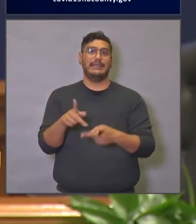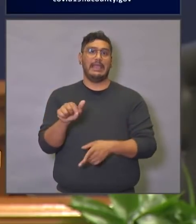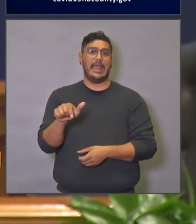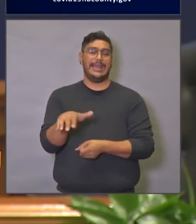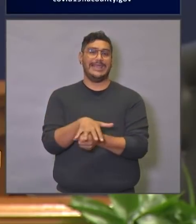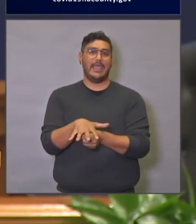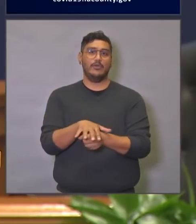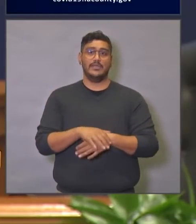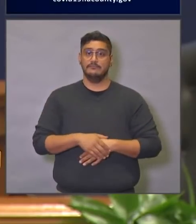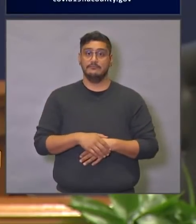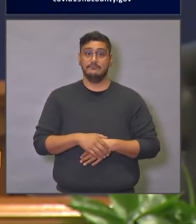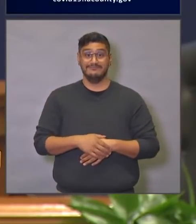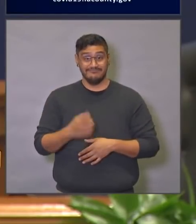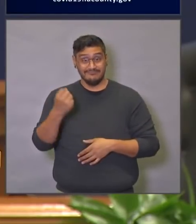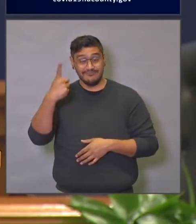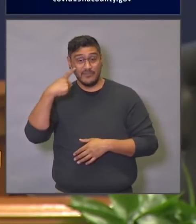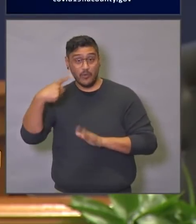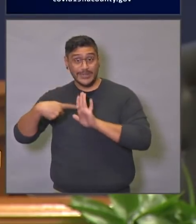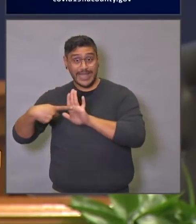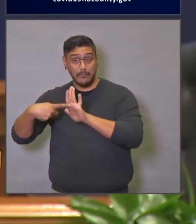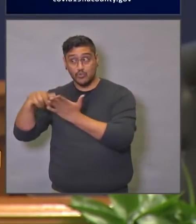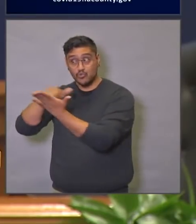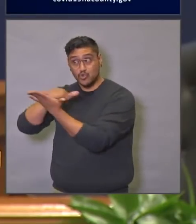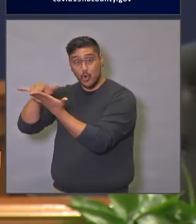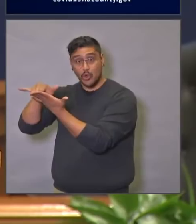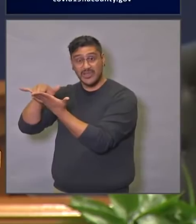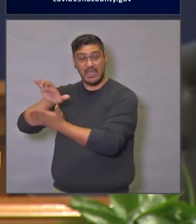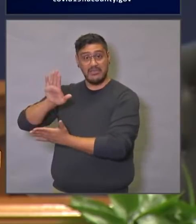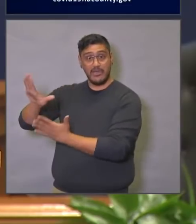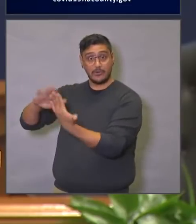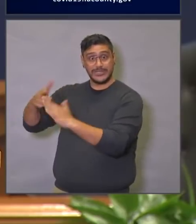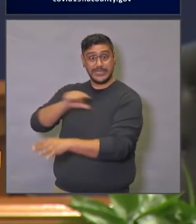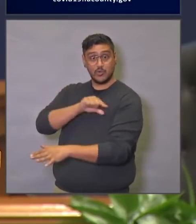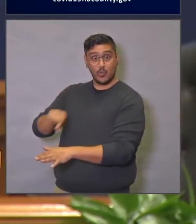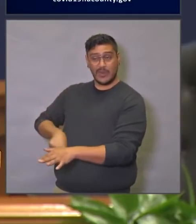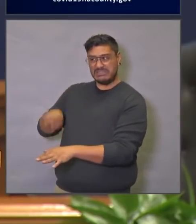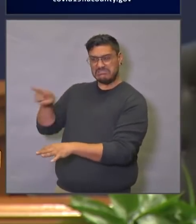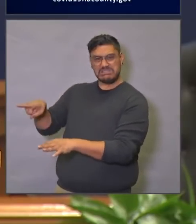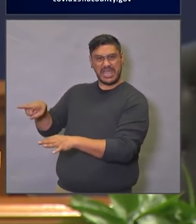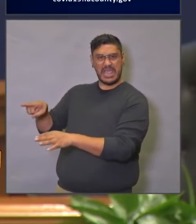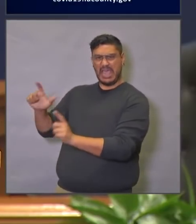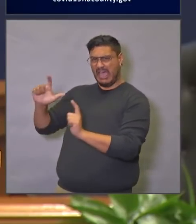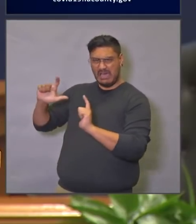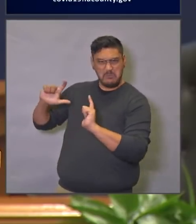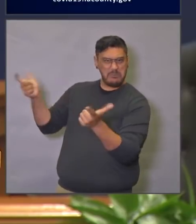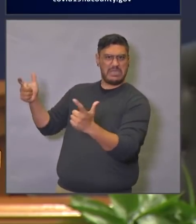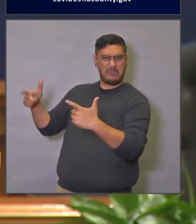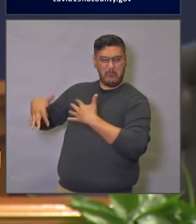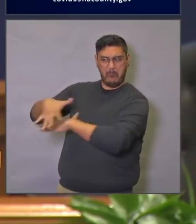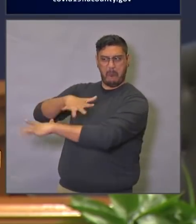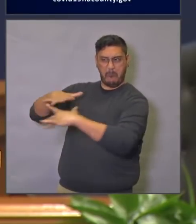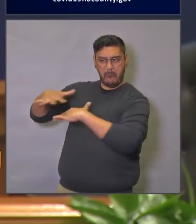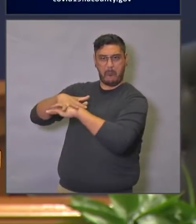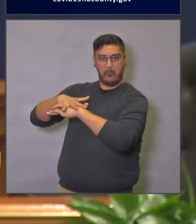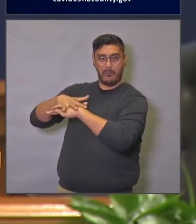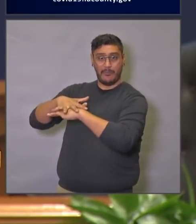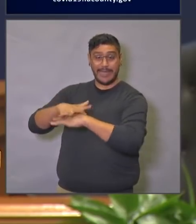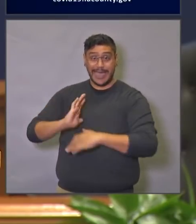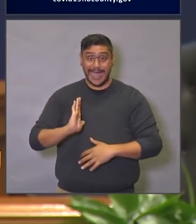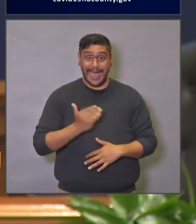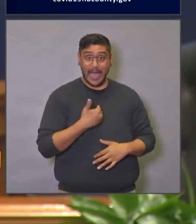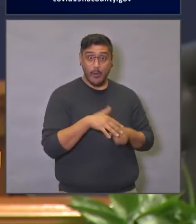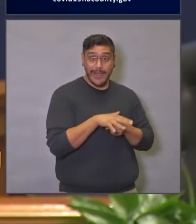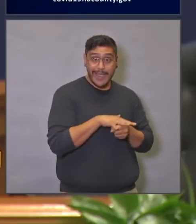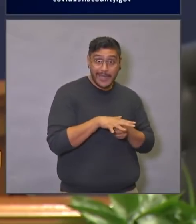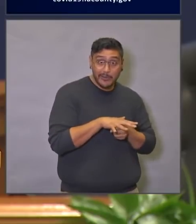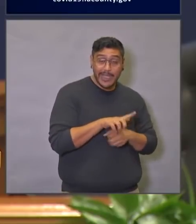como Queens fue el epicentro de Nueva York, el este de Los Ángeles y partes del sureste de Los Ángeles y otras áreas